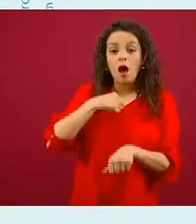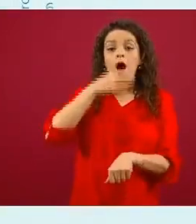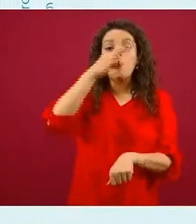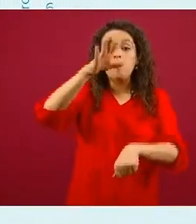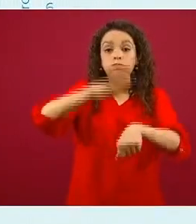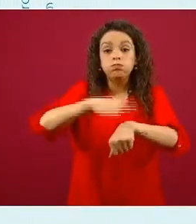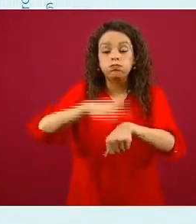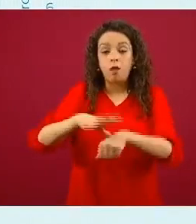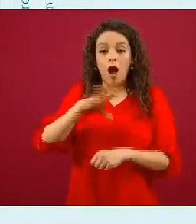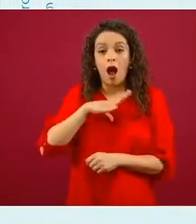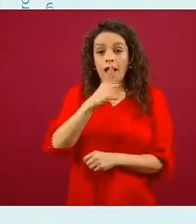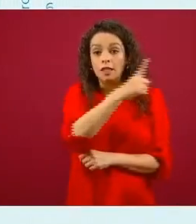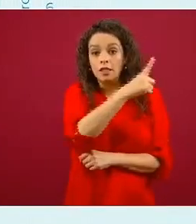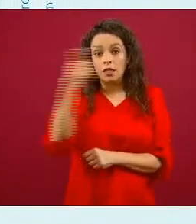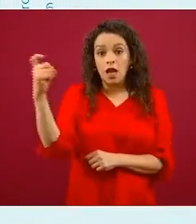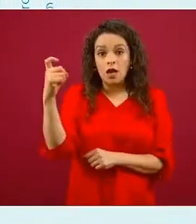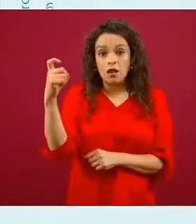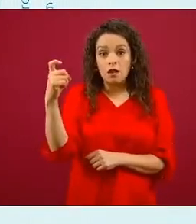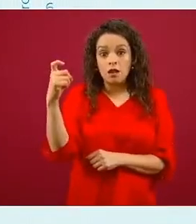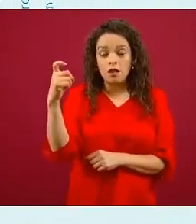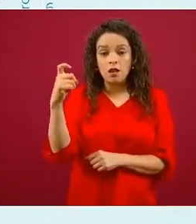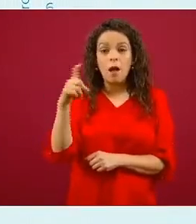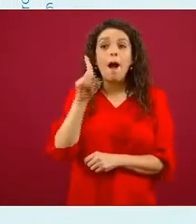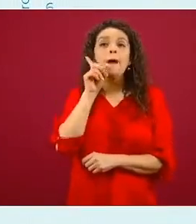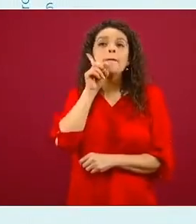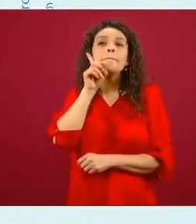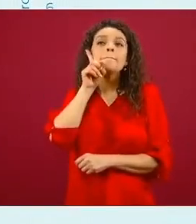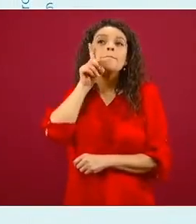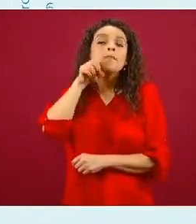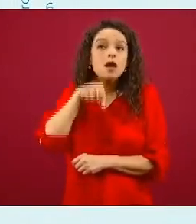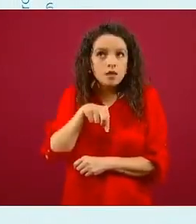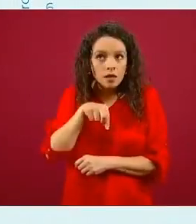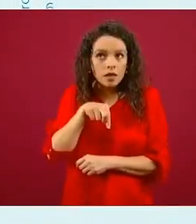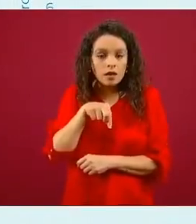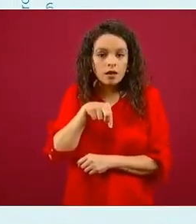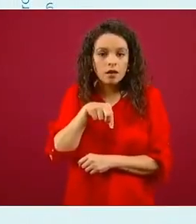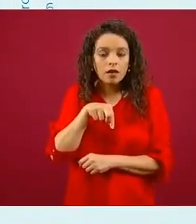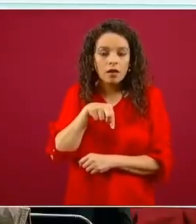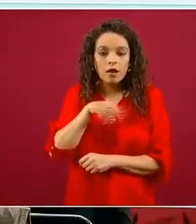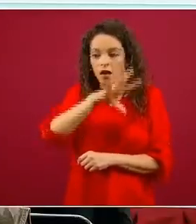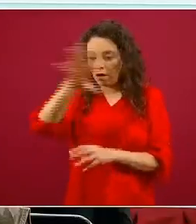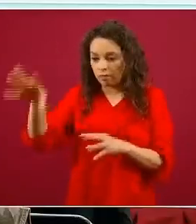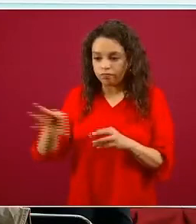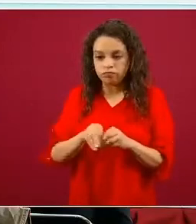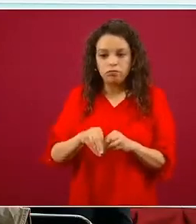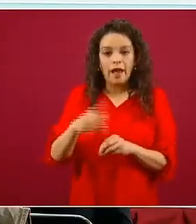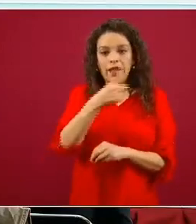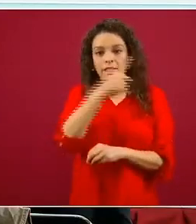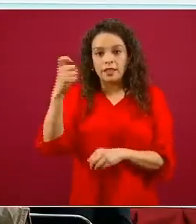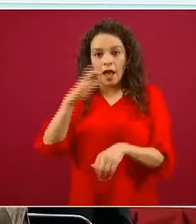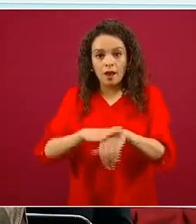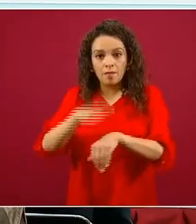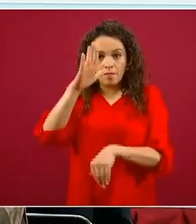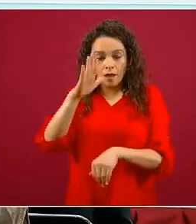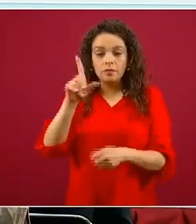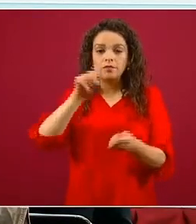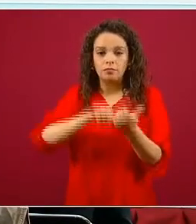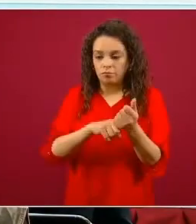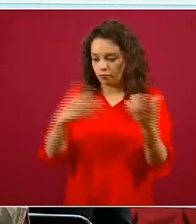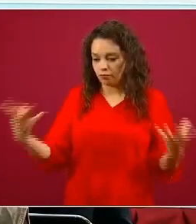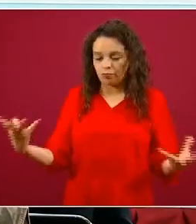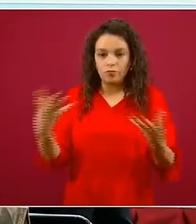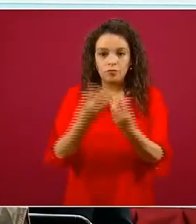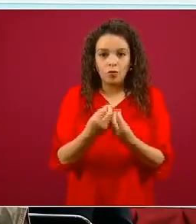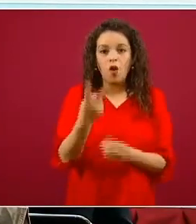casos, tengo 100 casos, el día de mañana yo confirmo otros 100 casos, entonces acumulo en total